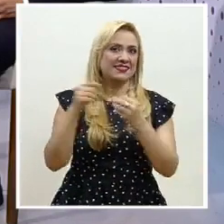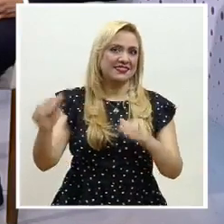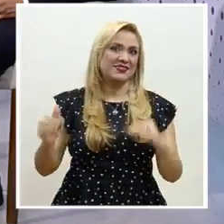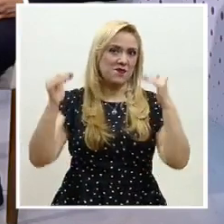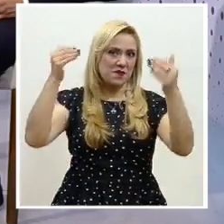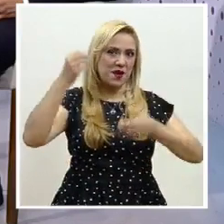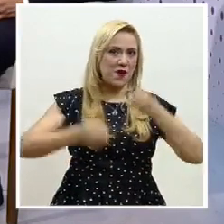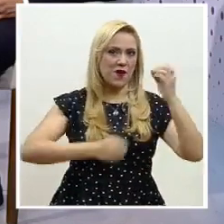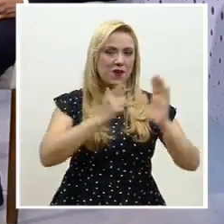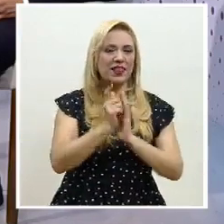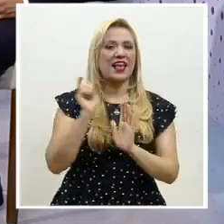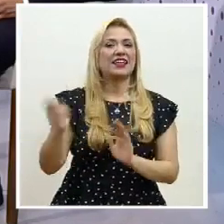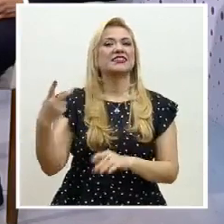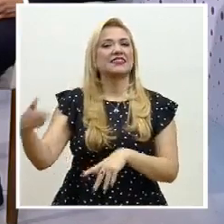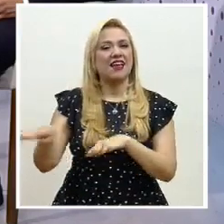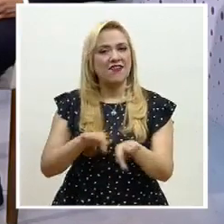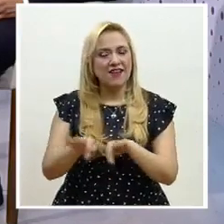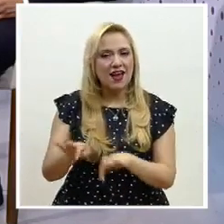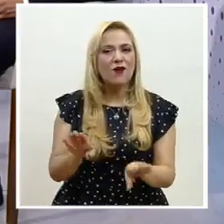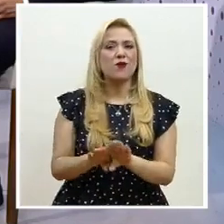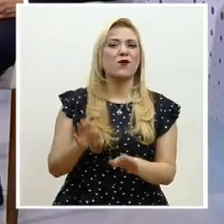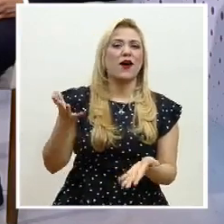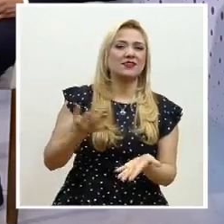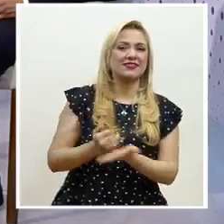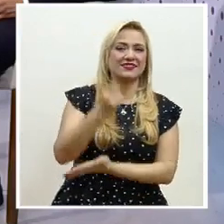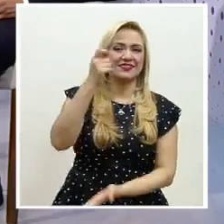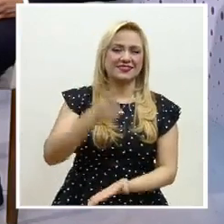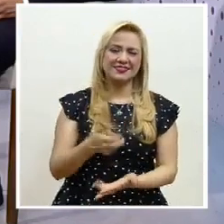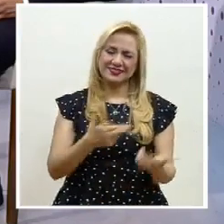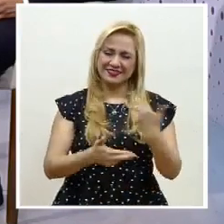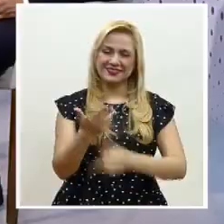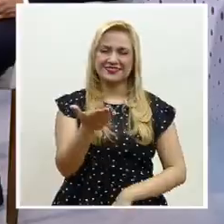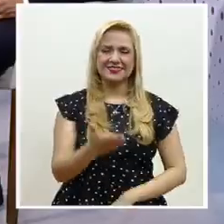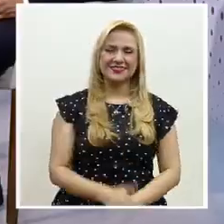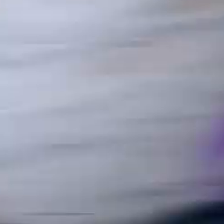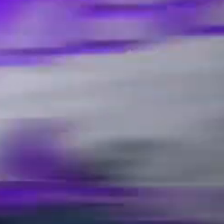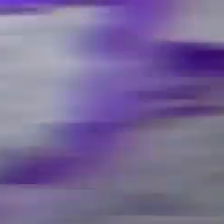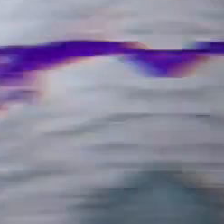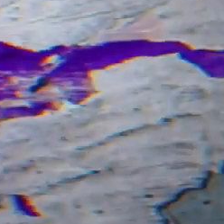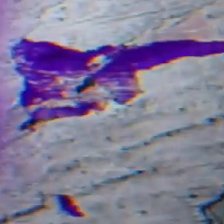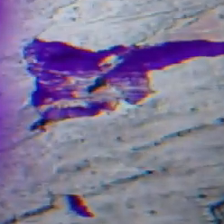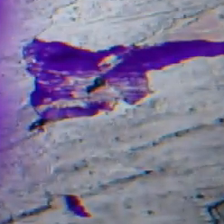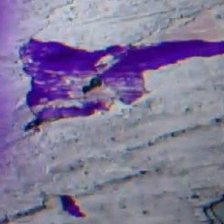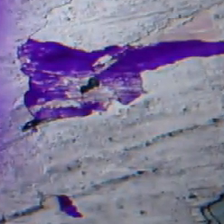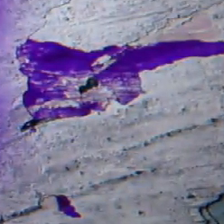Nación sobre su papel, sobre sus aportes a las sentencias. Ya regresamos.